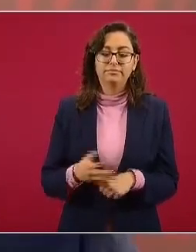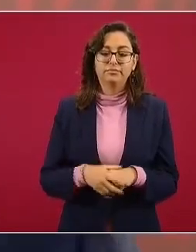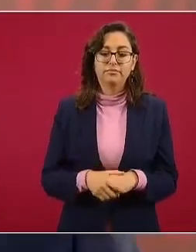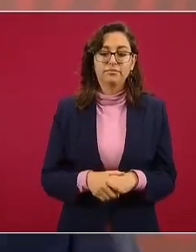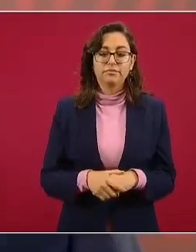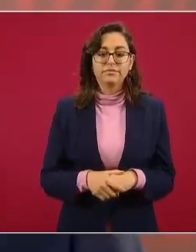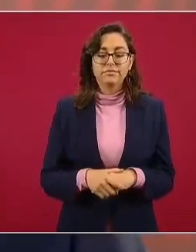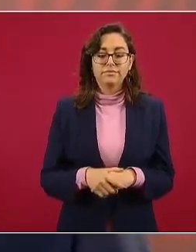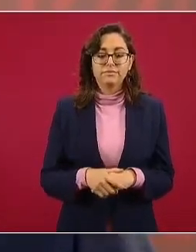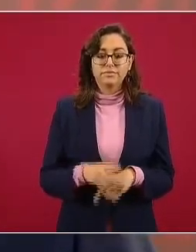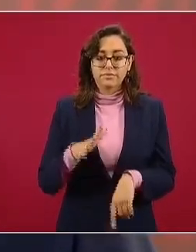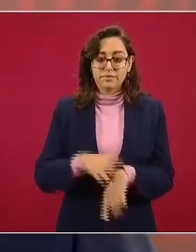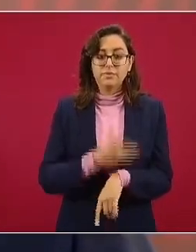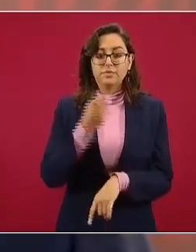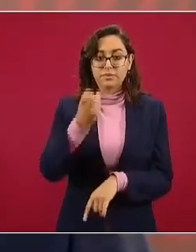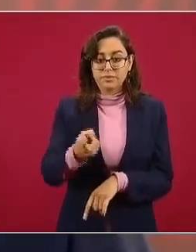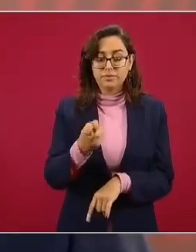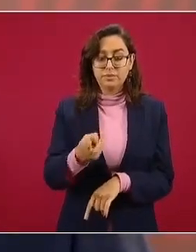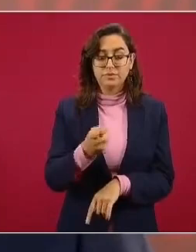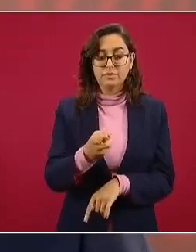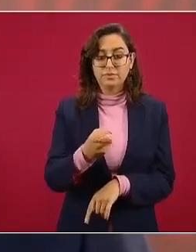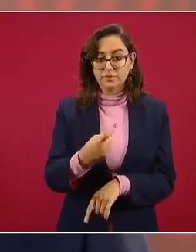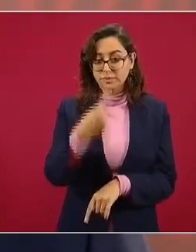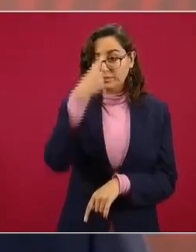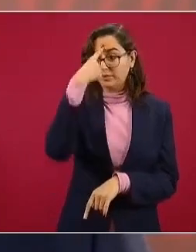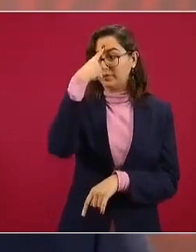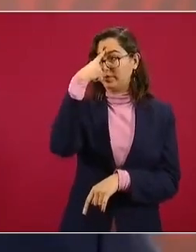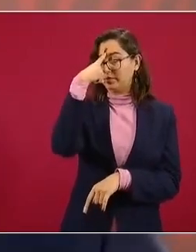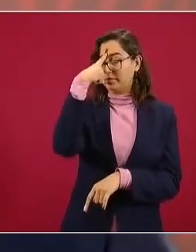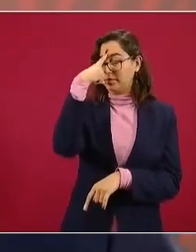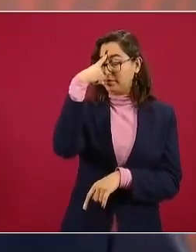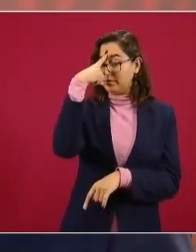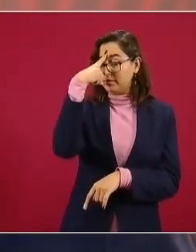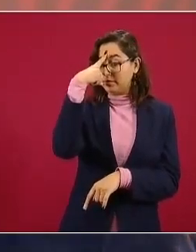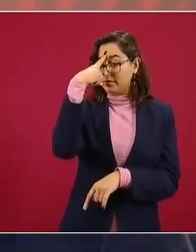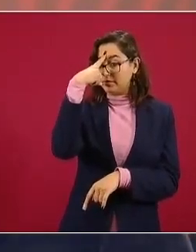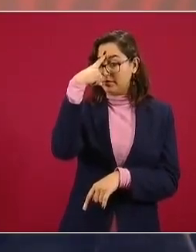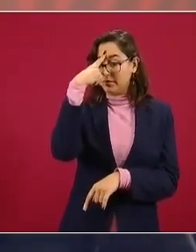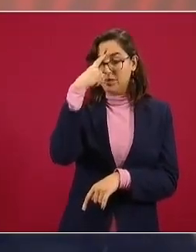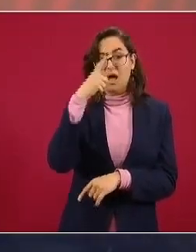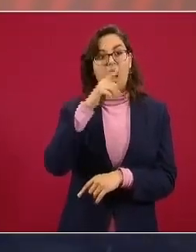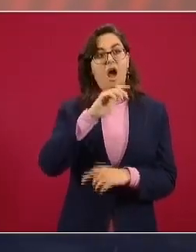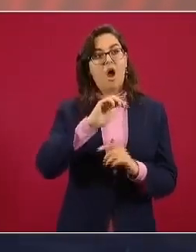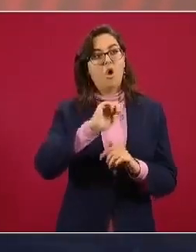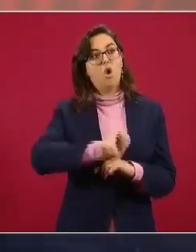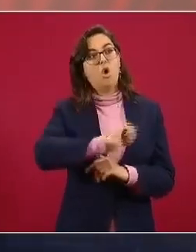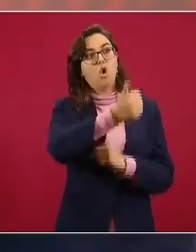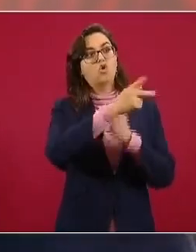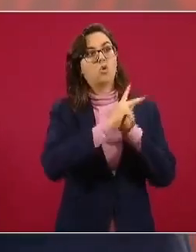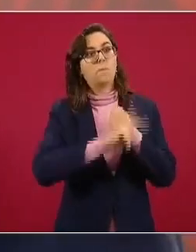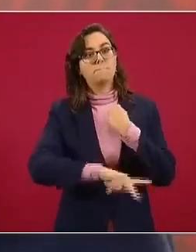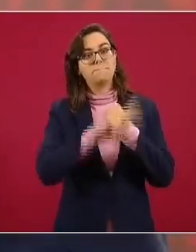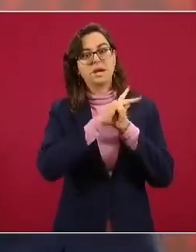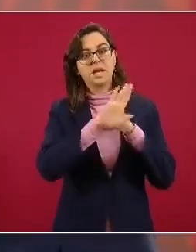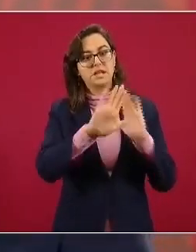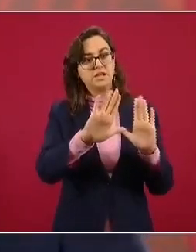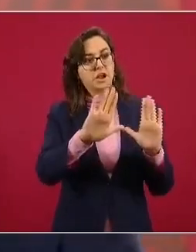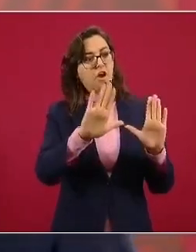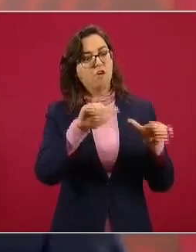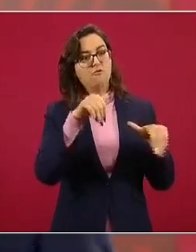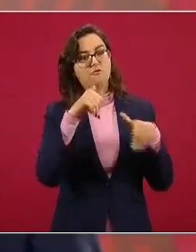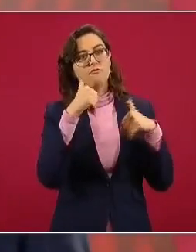Nos quedamos con la idea de que lo de afuera era